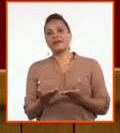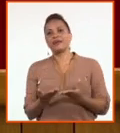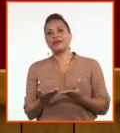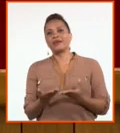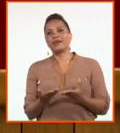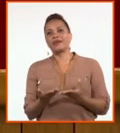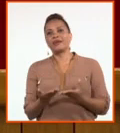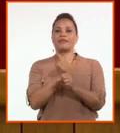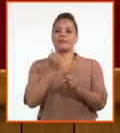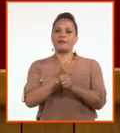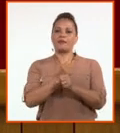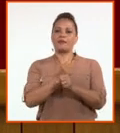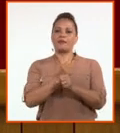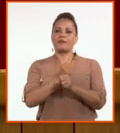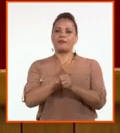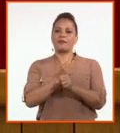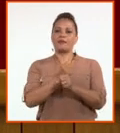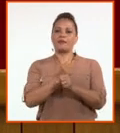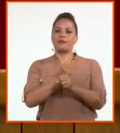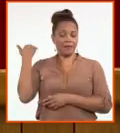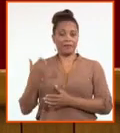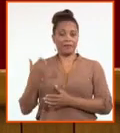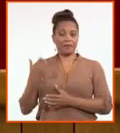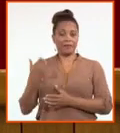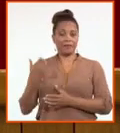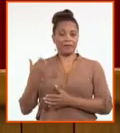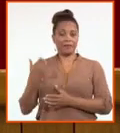aquellos adelantados. La comunicación,